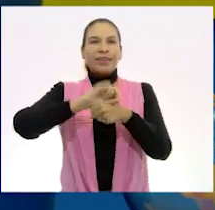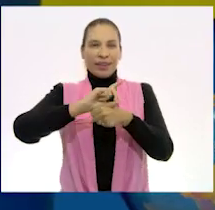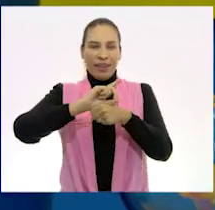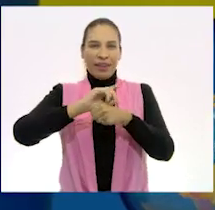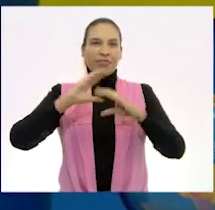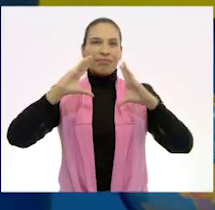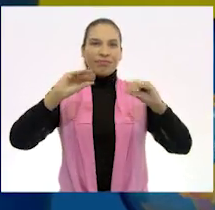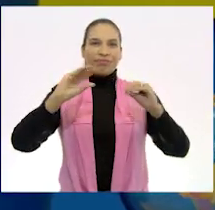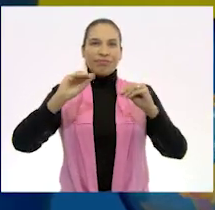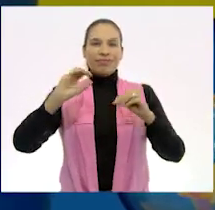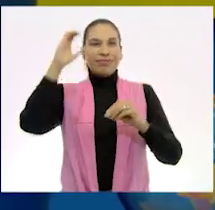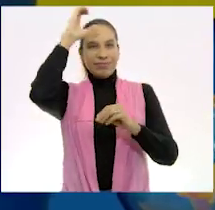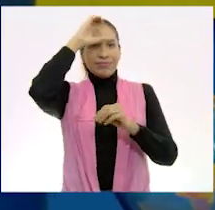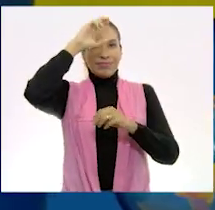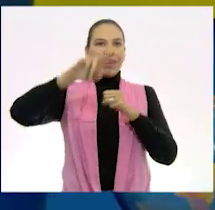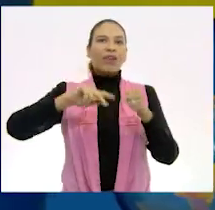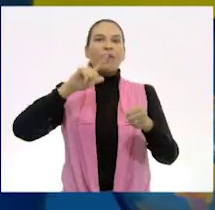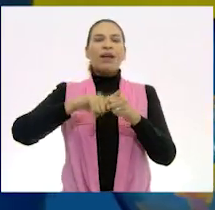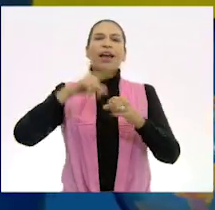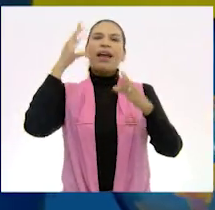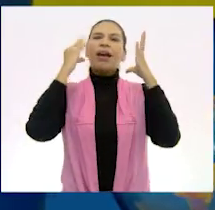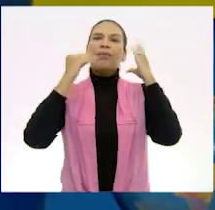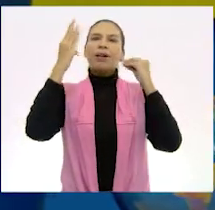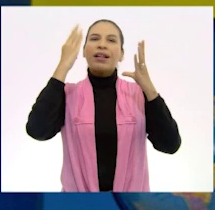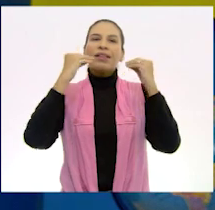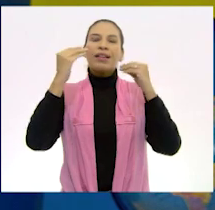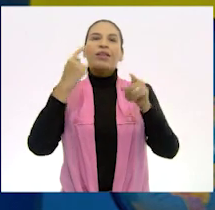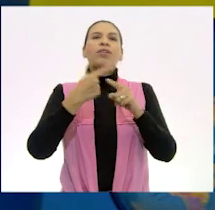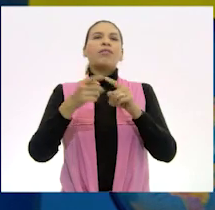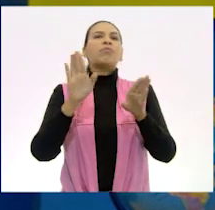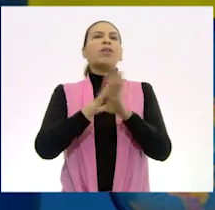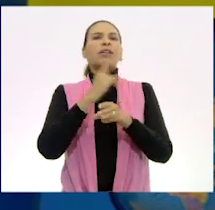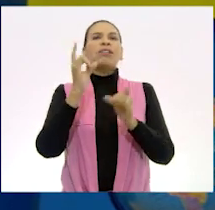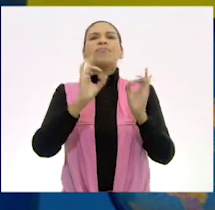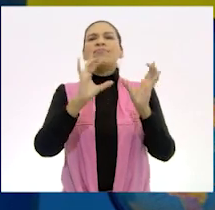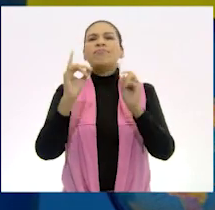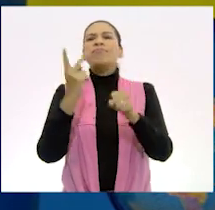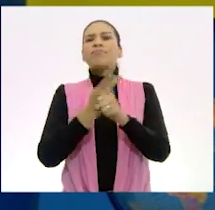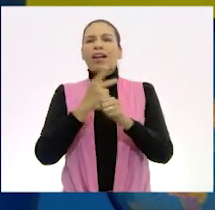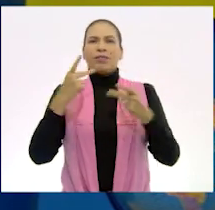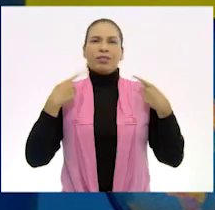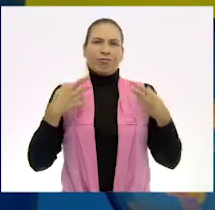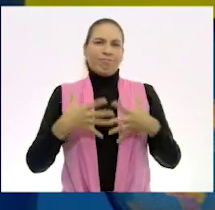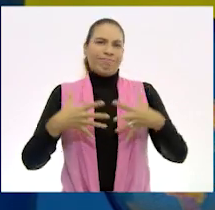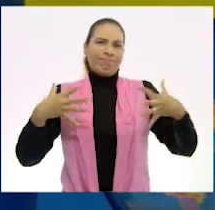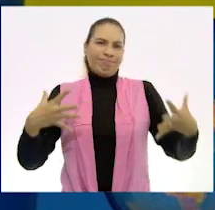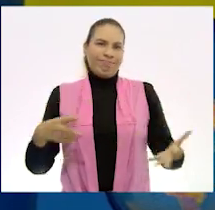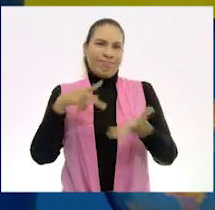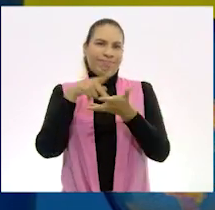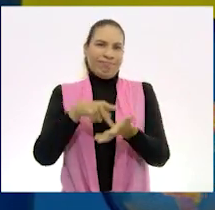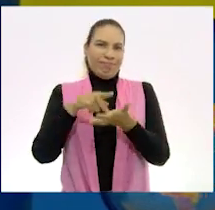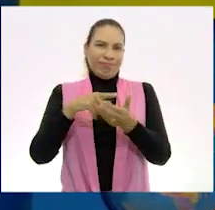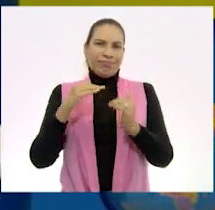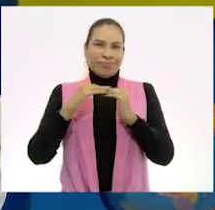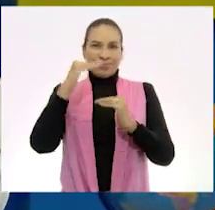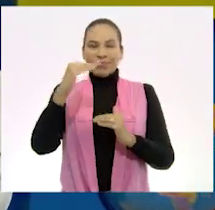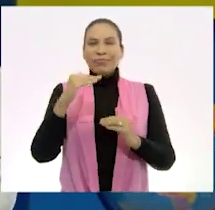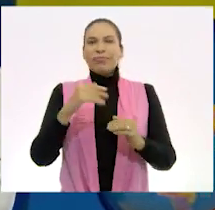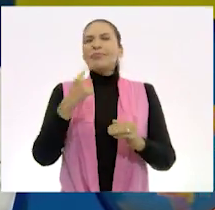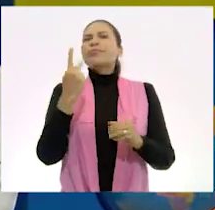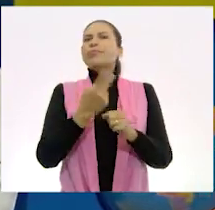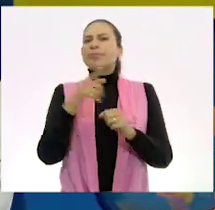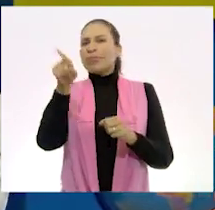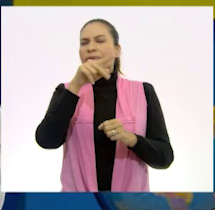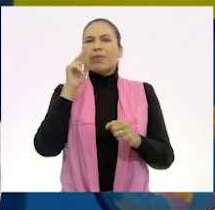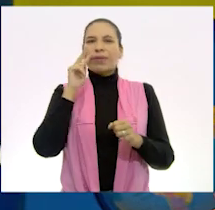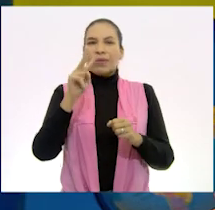nuestra clase de Ciencias Naturales aprenderemos las causas y consecuencias del sobrepeso y la obesidad. Pero, ¿qué te parece